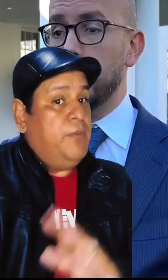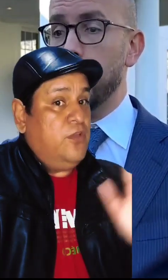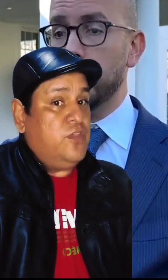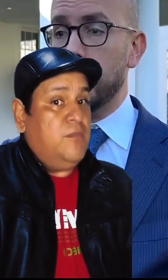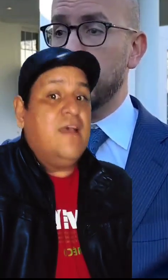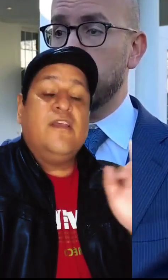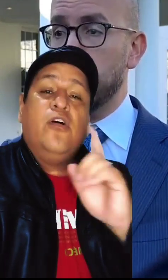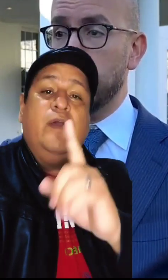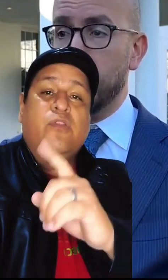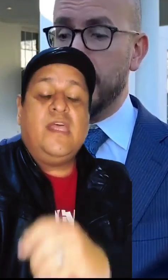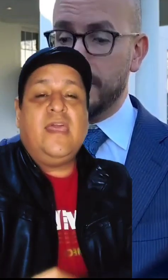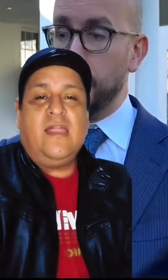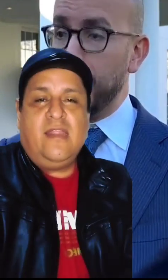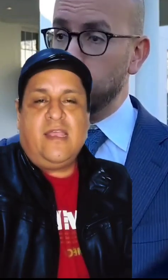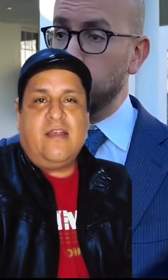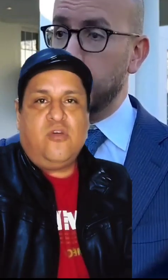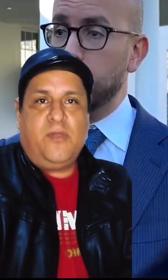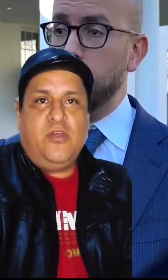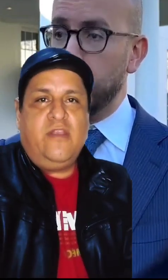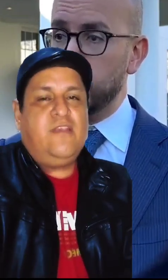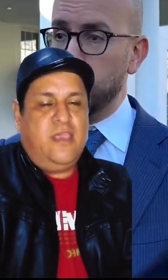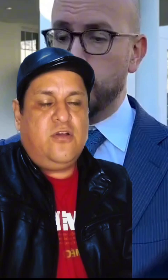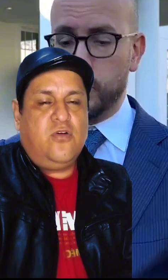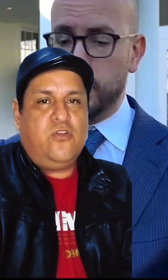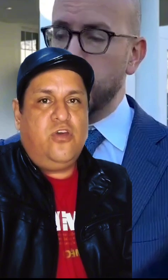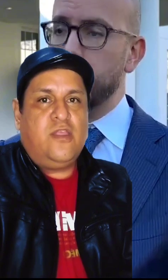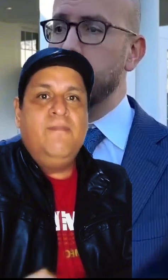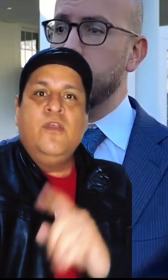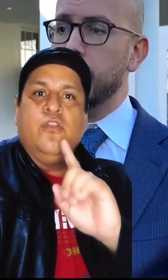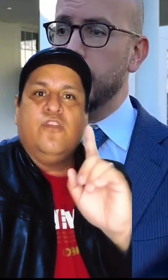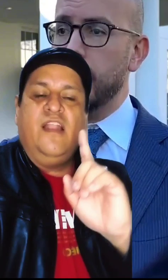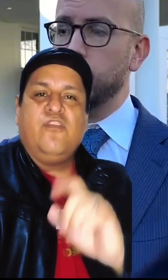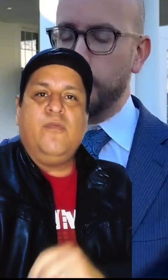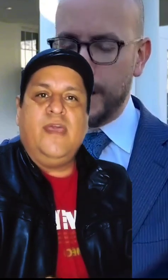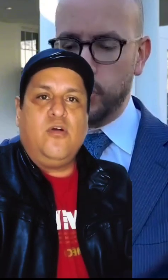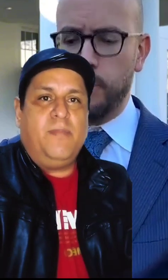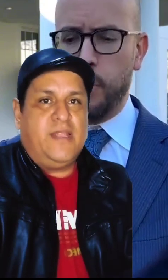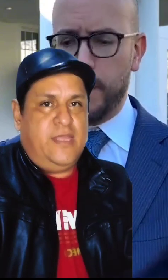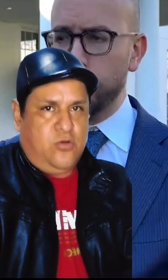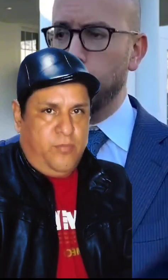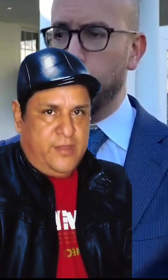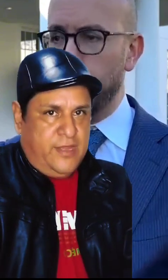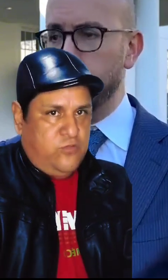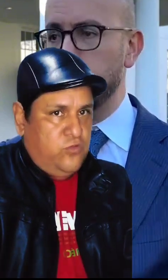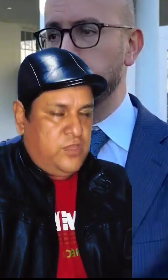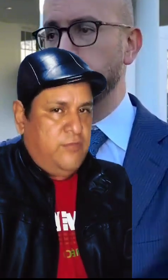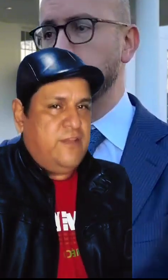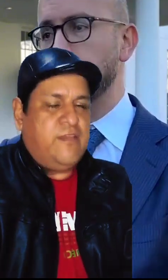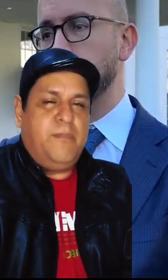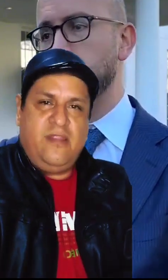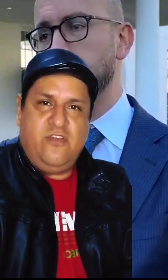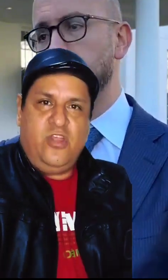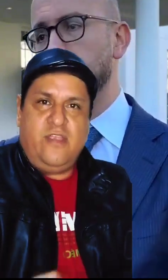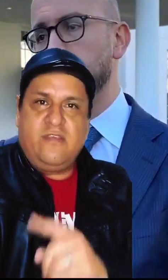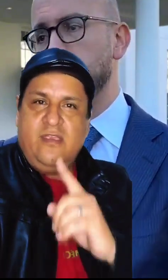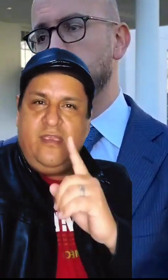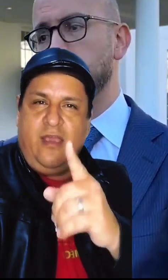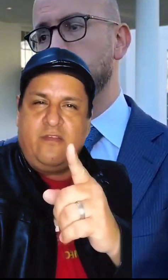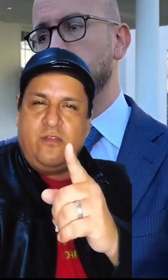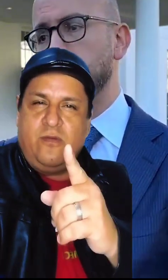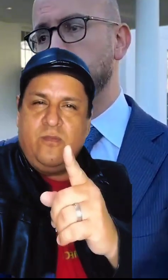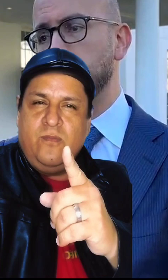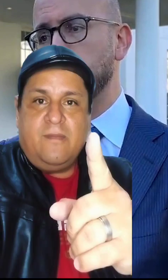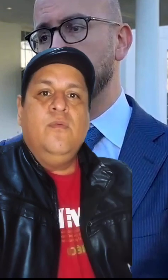hacer. Pero sin más, se lo dejo a ustedes, críticas, opiniones y conclusiones. No se les olvide compartir, comentar, suscribirse. Bendiciones